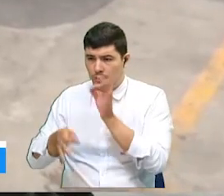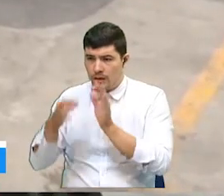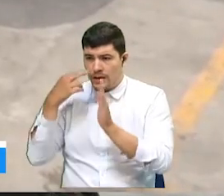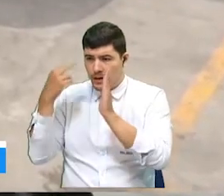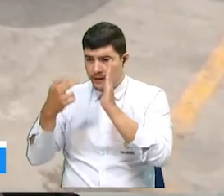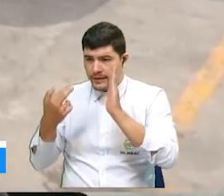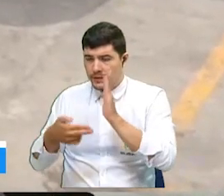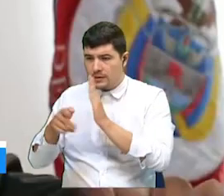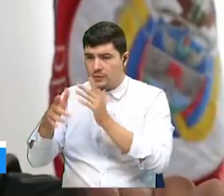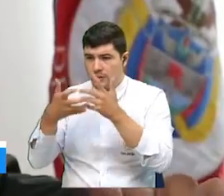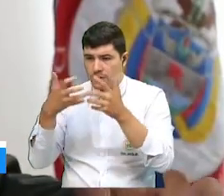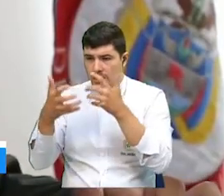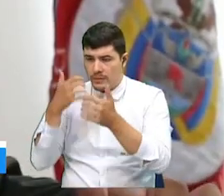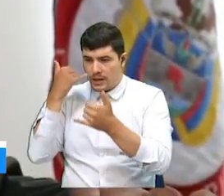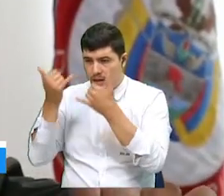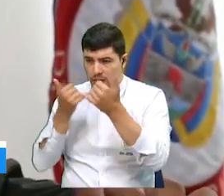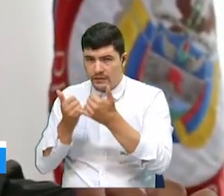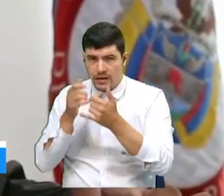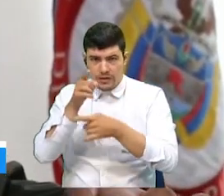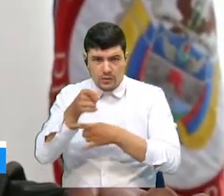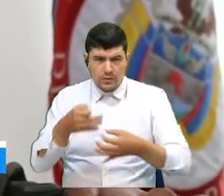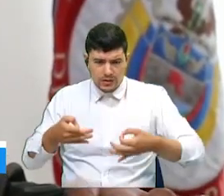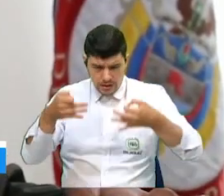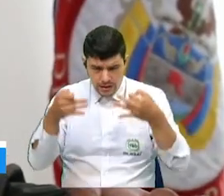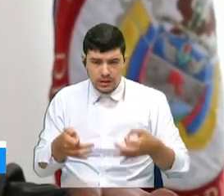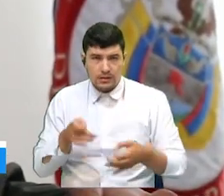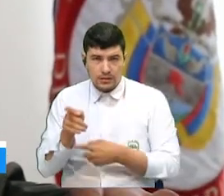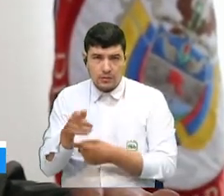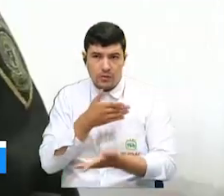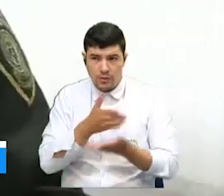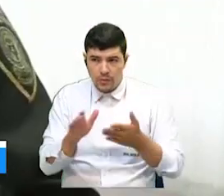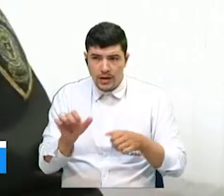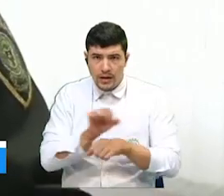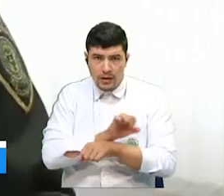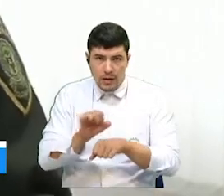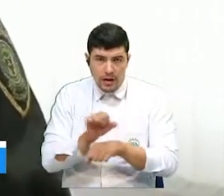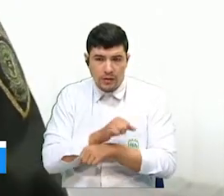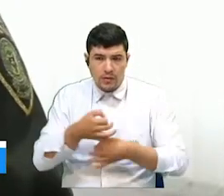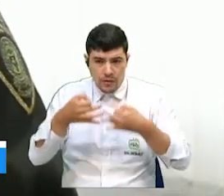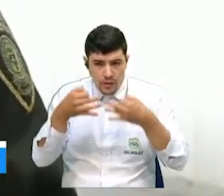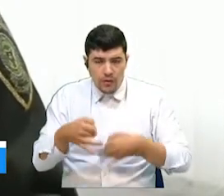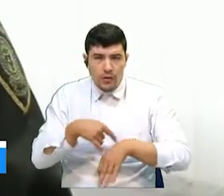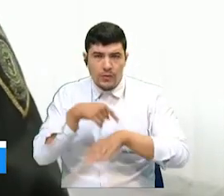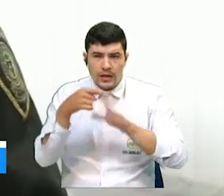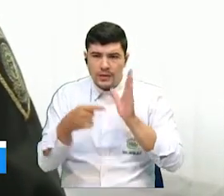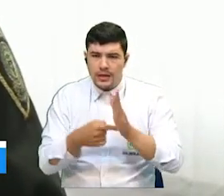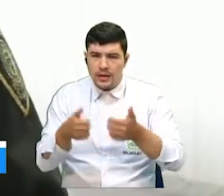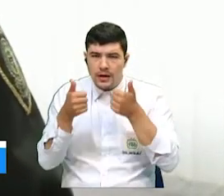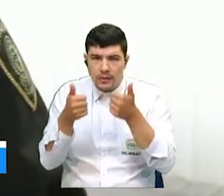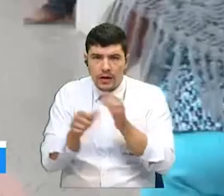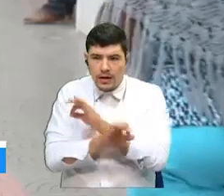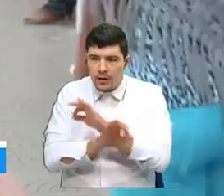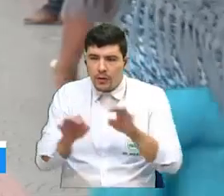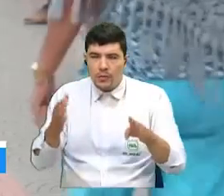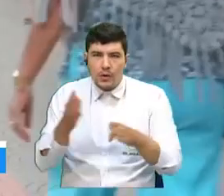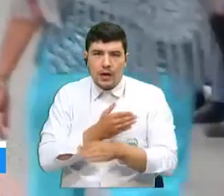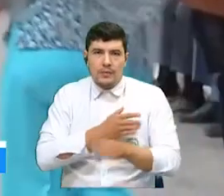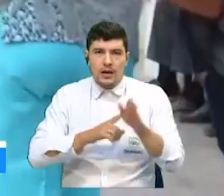de los sistemas de identificación y ustedes tengan la certeza de que están comprando un carro completamente bueno, sin ningún tipo de problema legal.